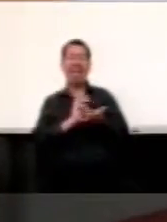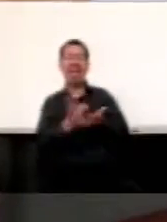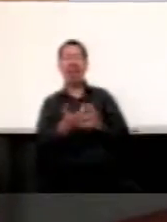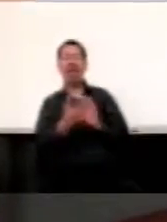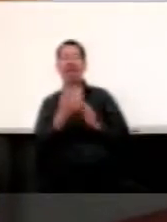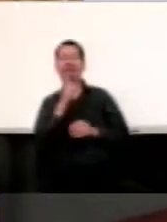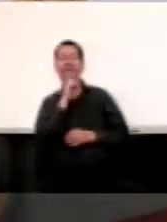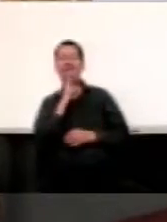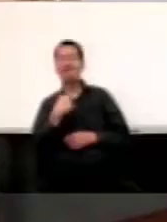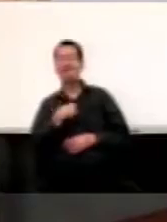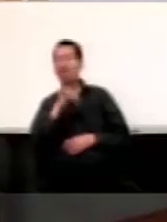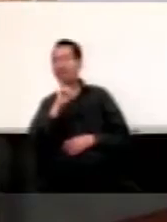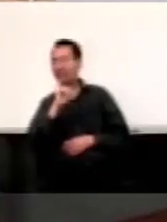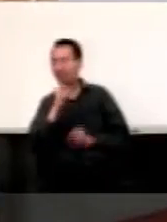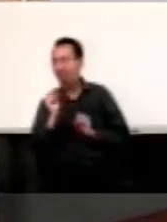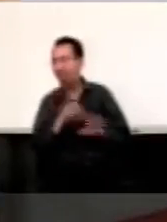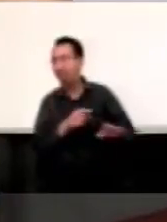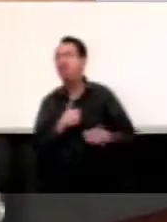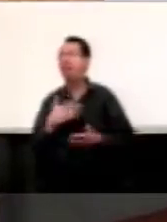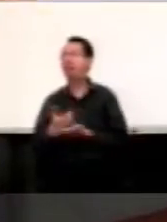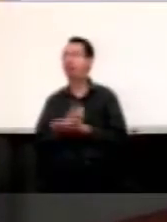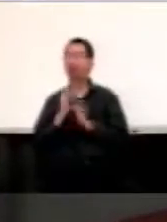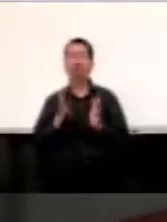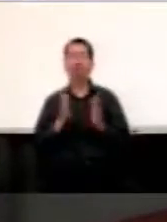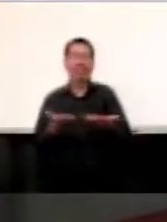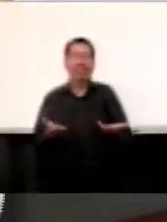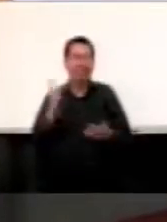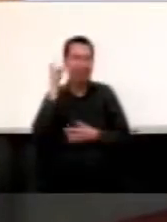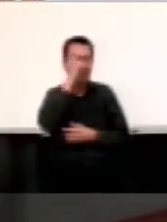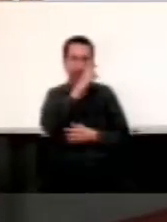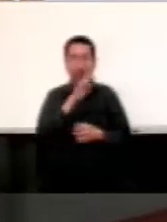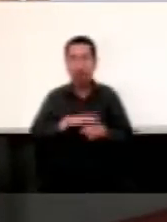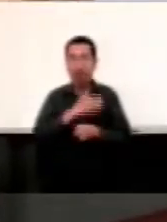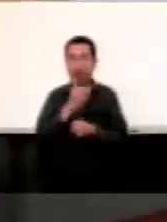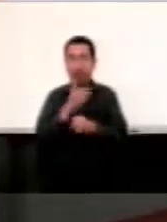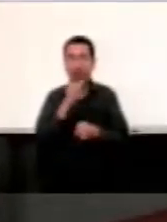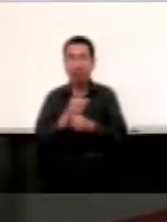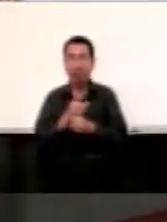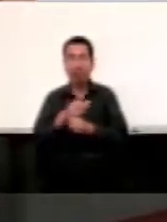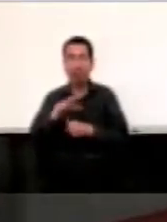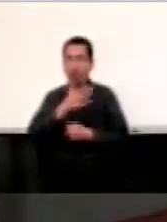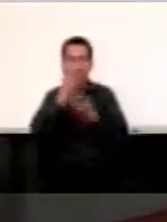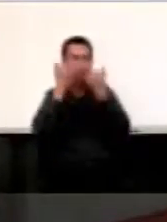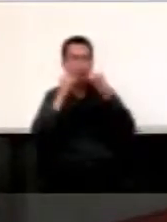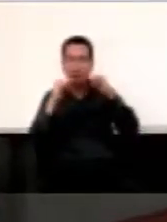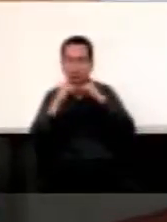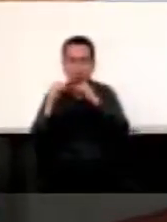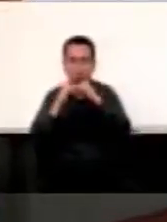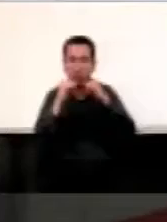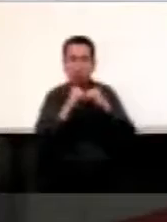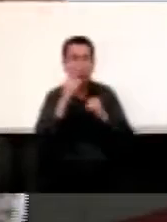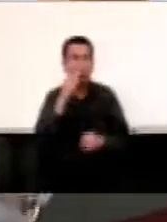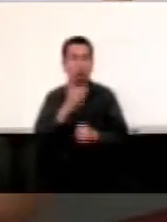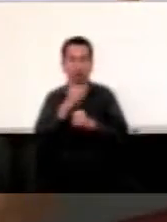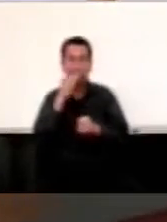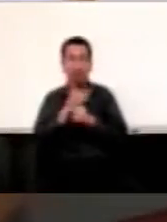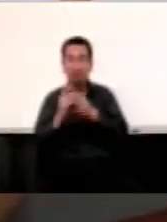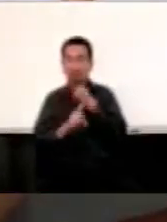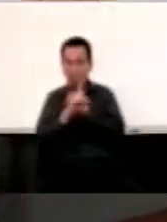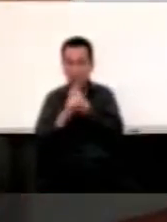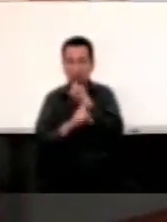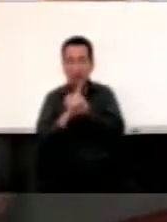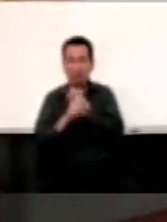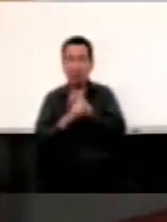si haya una institución pública o privada, no sé si hay una institución, un organismo que esté midiendo esa